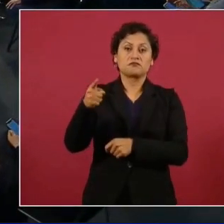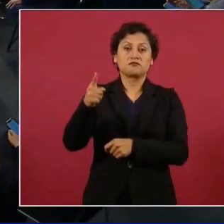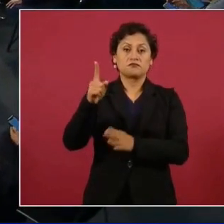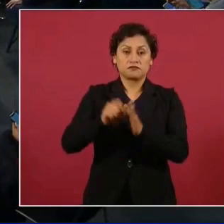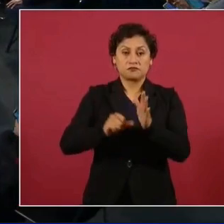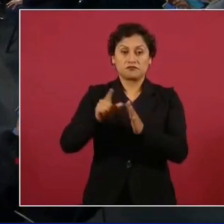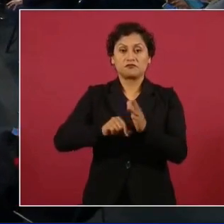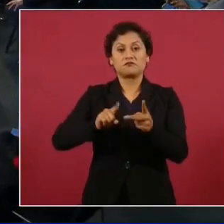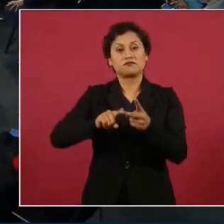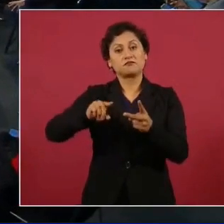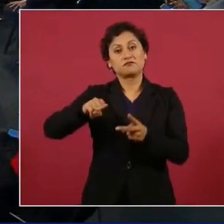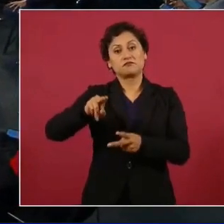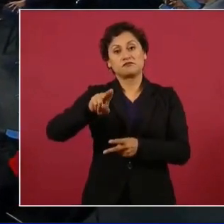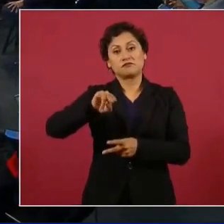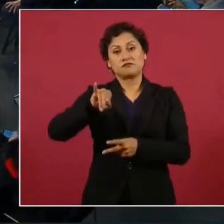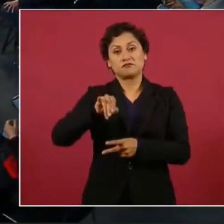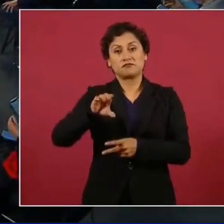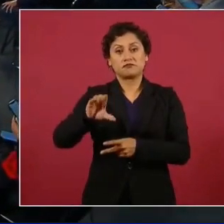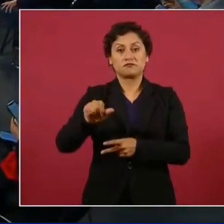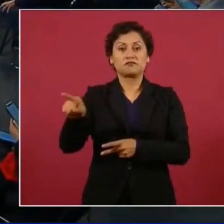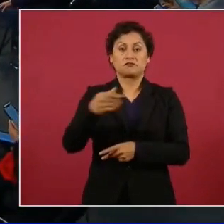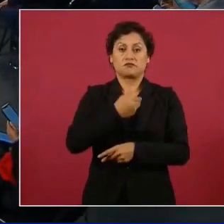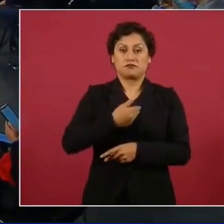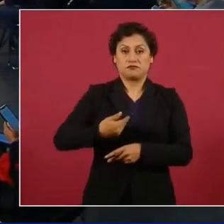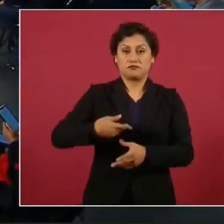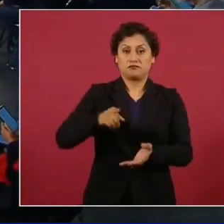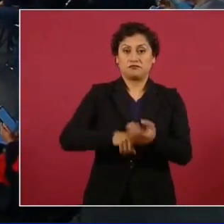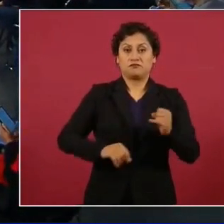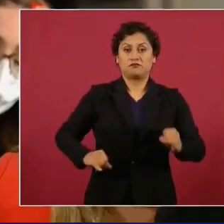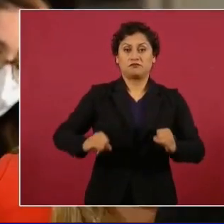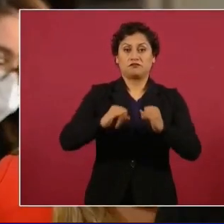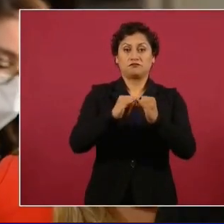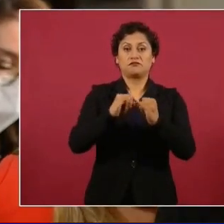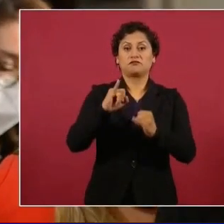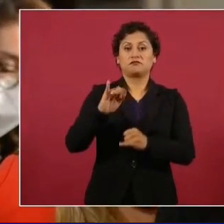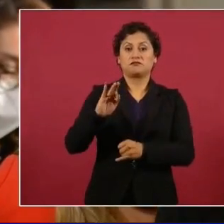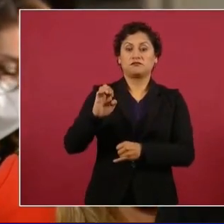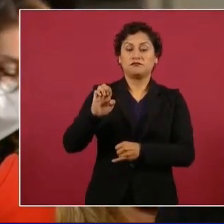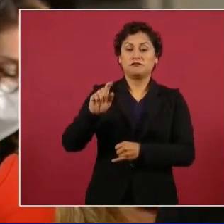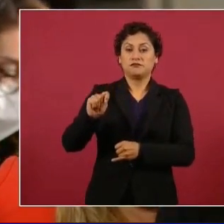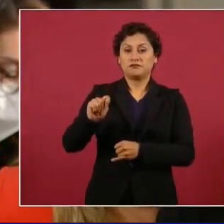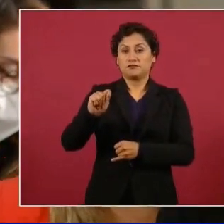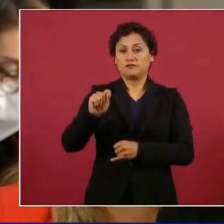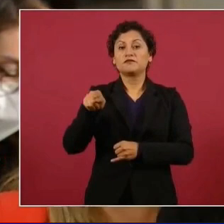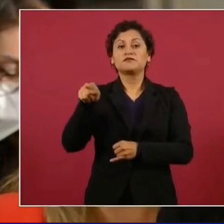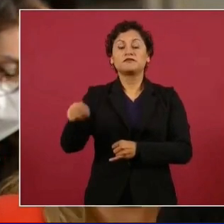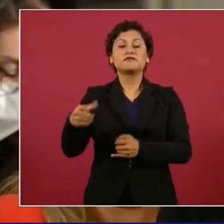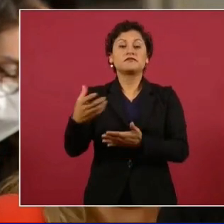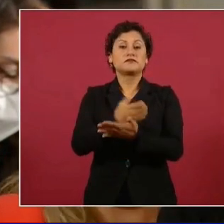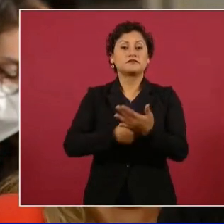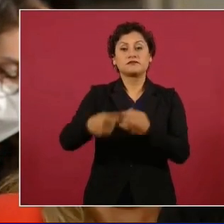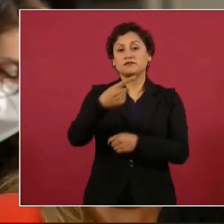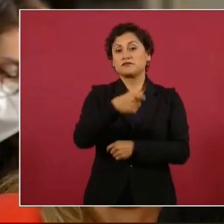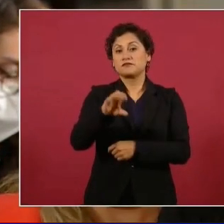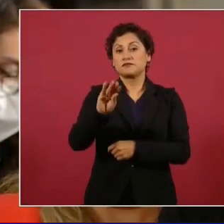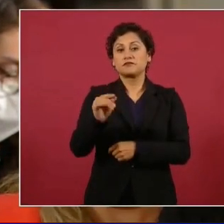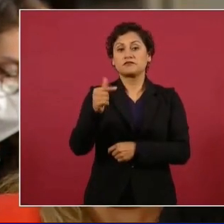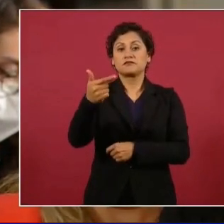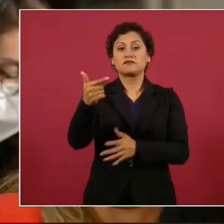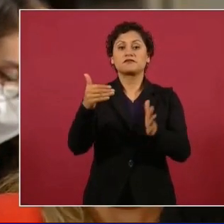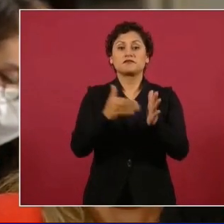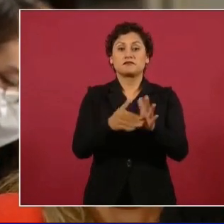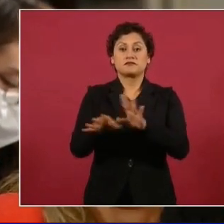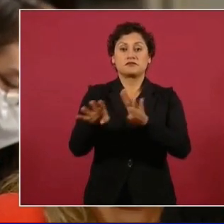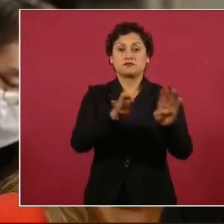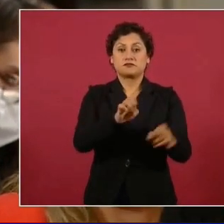el comisionado presidente por ahora interino del Instituto Federal de Telecomunicaciones, que gana 197,700 pesos,